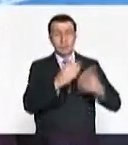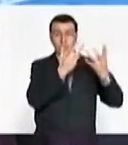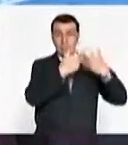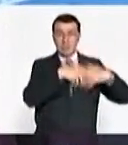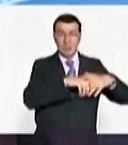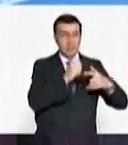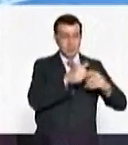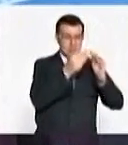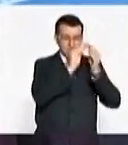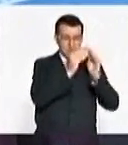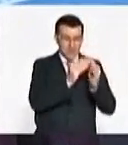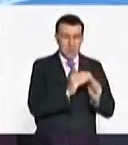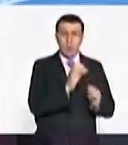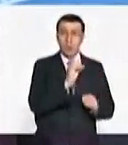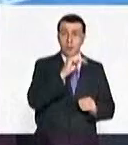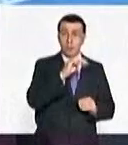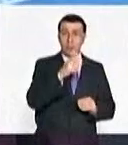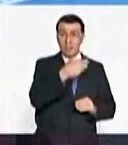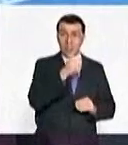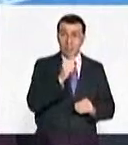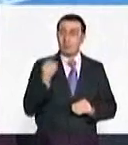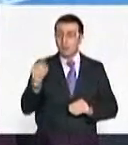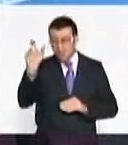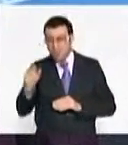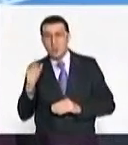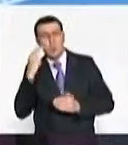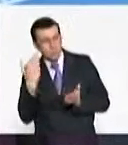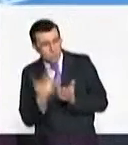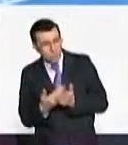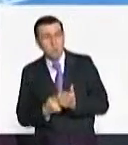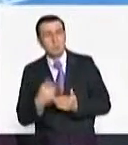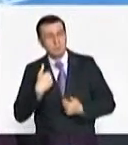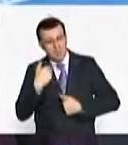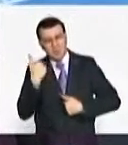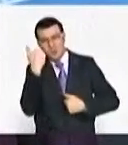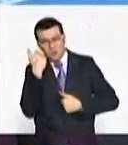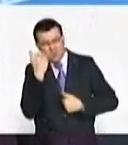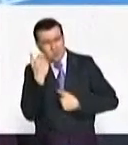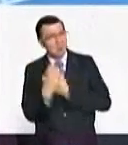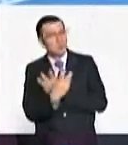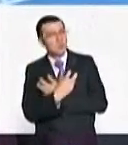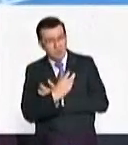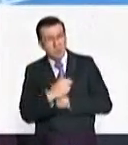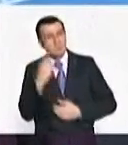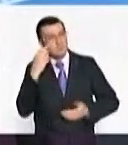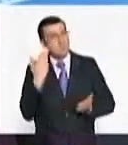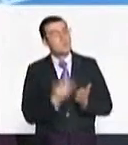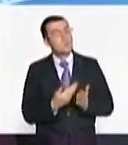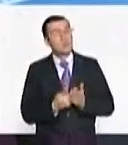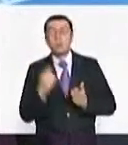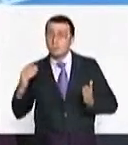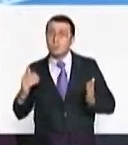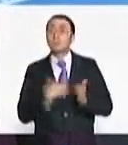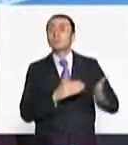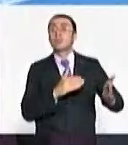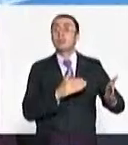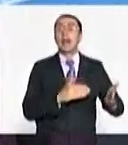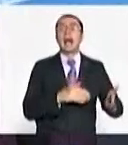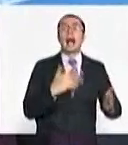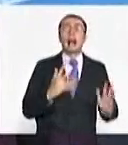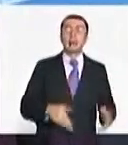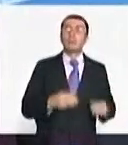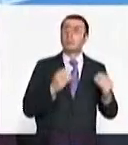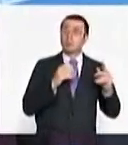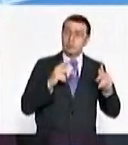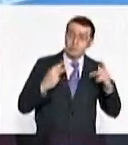que se dedicaba a hacer omegas, que un paciente logró demostrar que lo habían intoxicado. Entonces, hoy por hoy hay empresas que regulan esto y que hacen